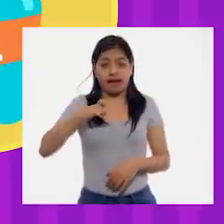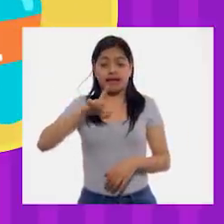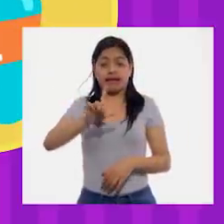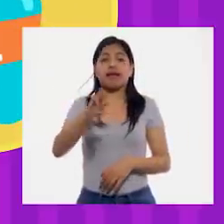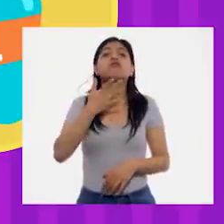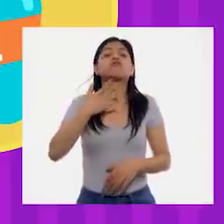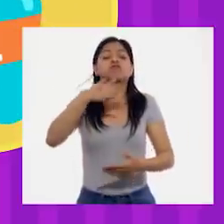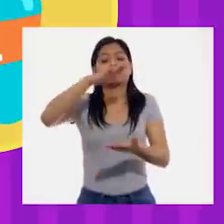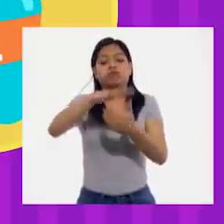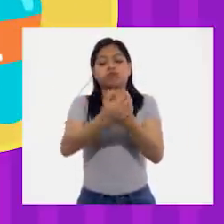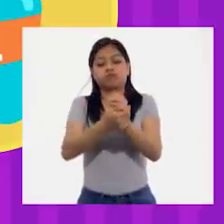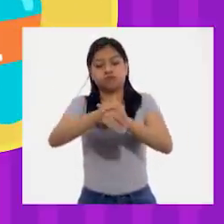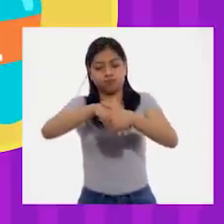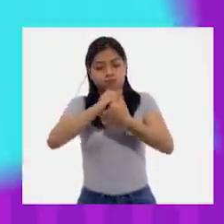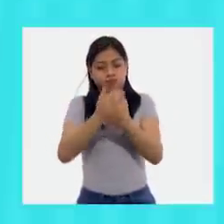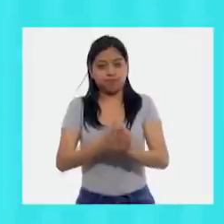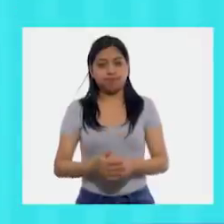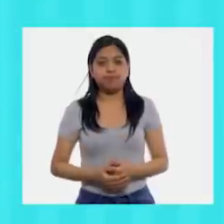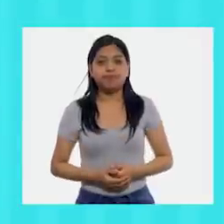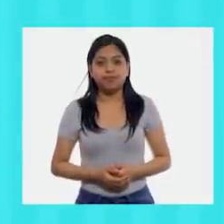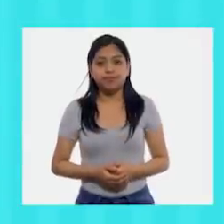desinfectante a base de agua y alcohol.